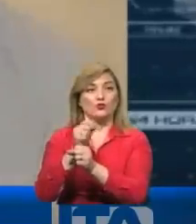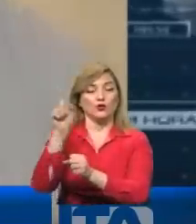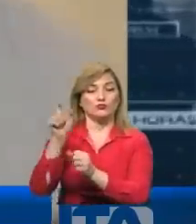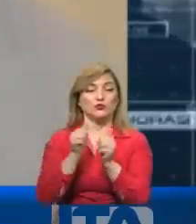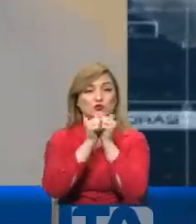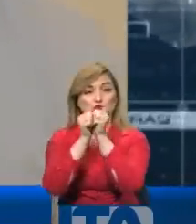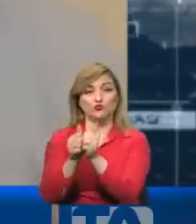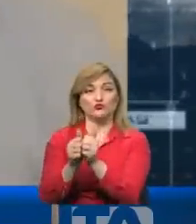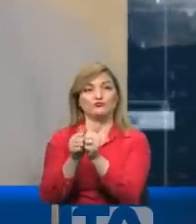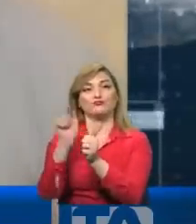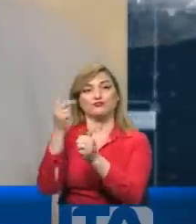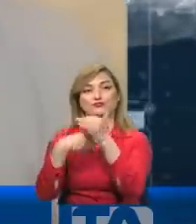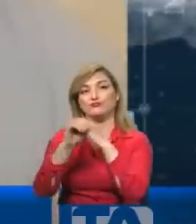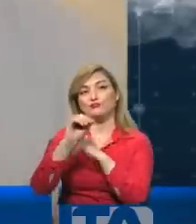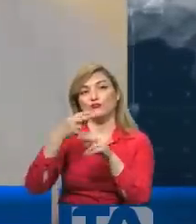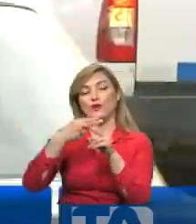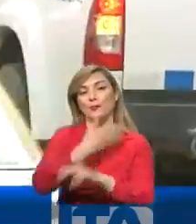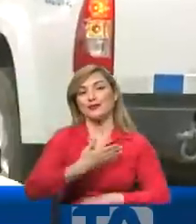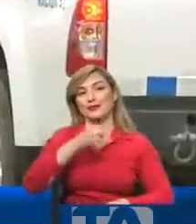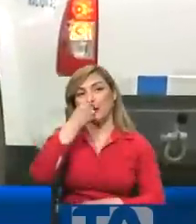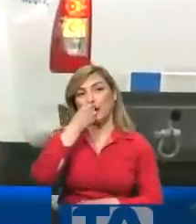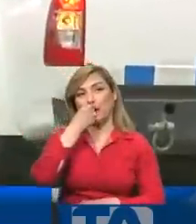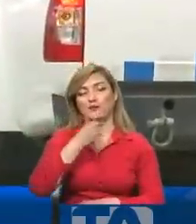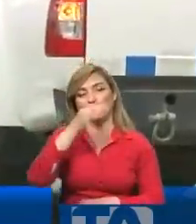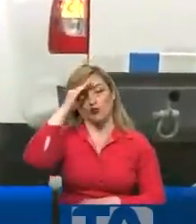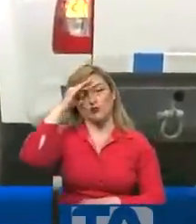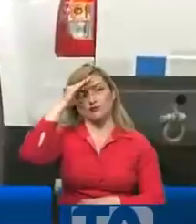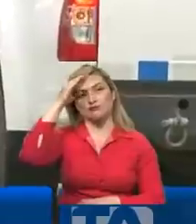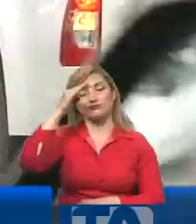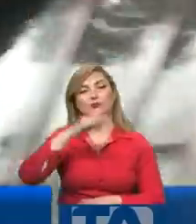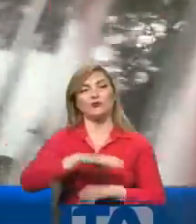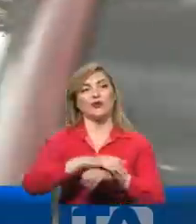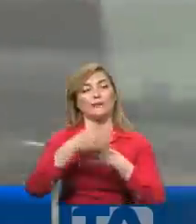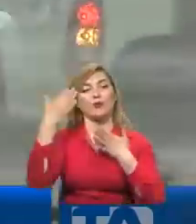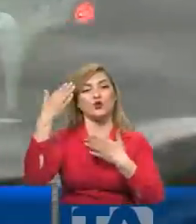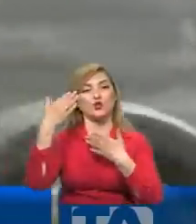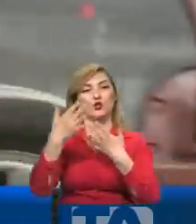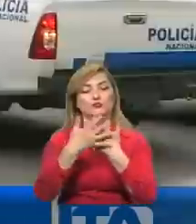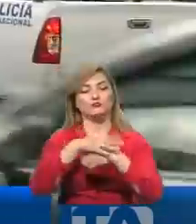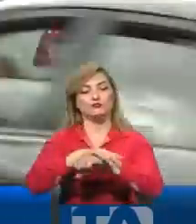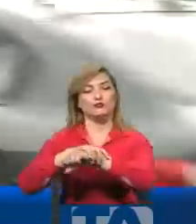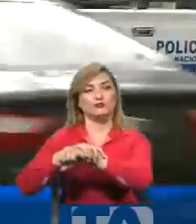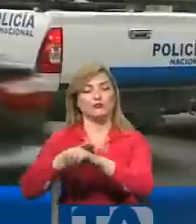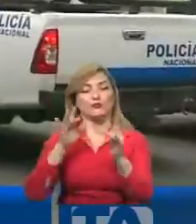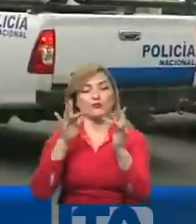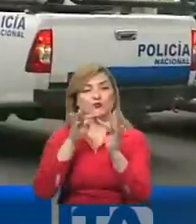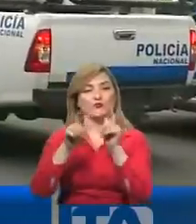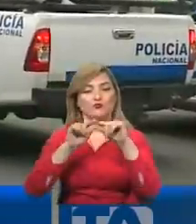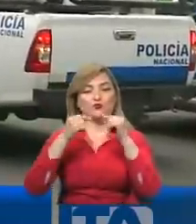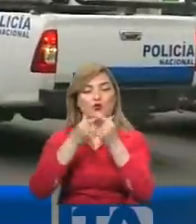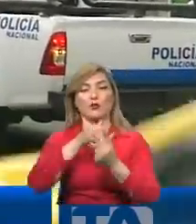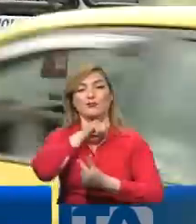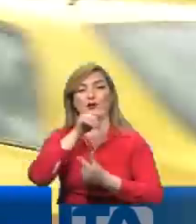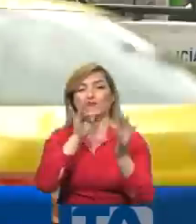Jacobo Bucarán, policías y presos políticos. Hasta este punto lo llevaron para evitar que tenga contacto directo con integrantes de poderosas